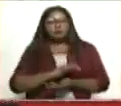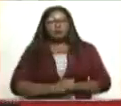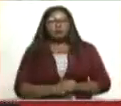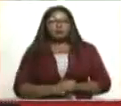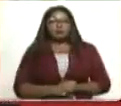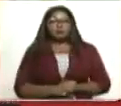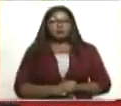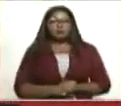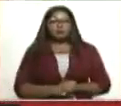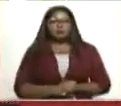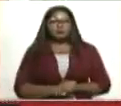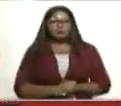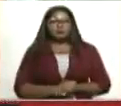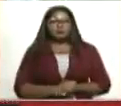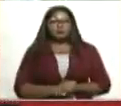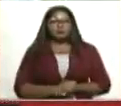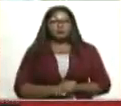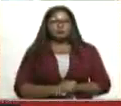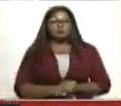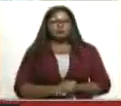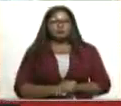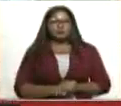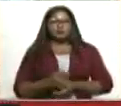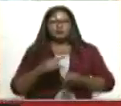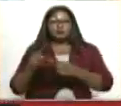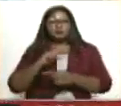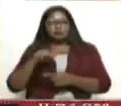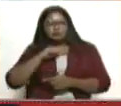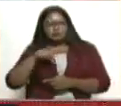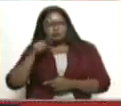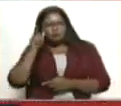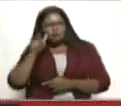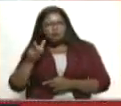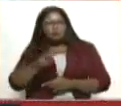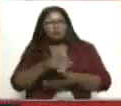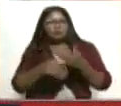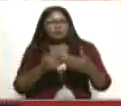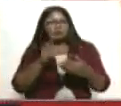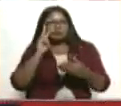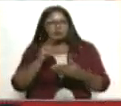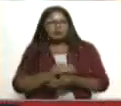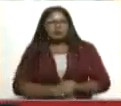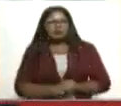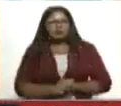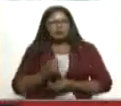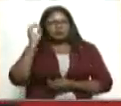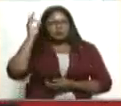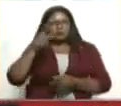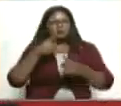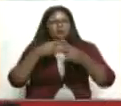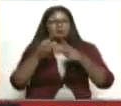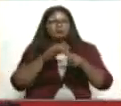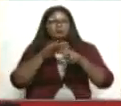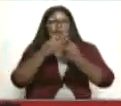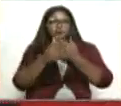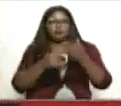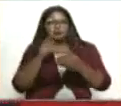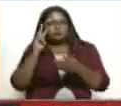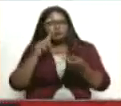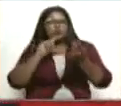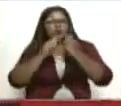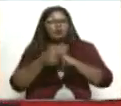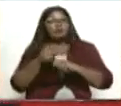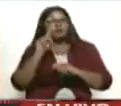obedecen al mandato soberano de los pueblos. Se trata de crear otras condiciones para que los cambios